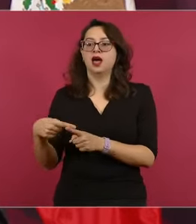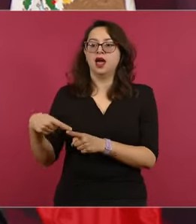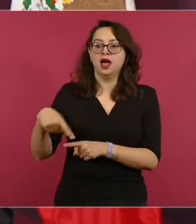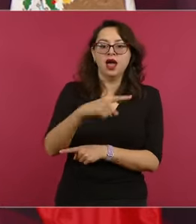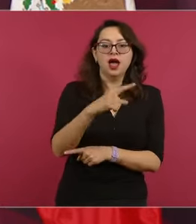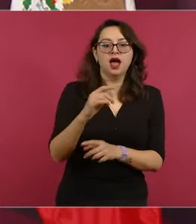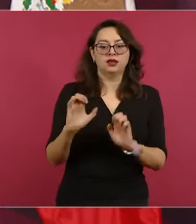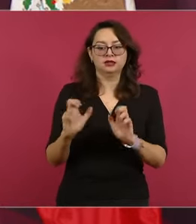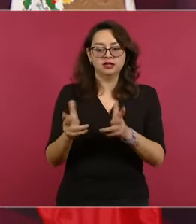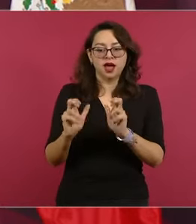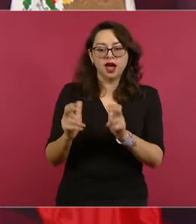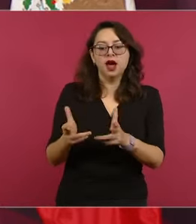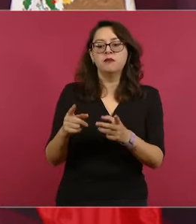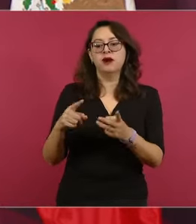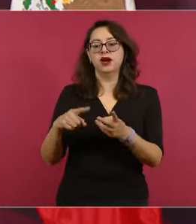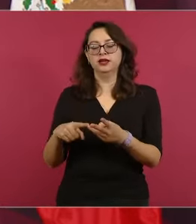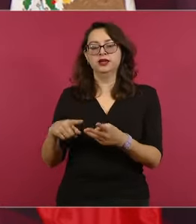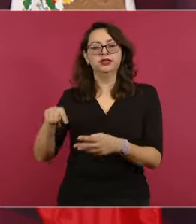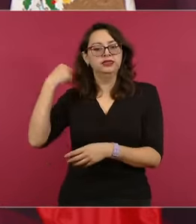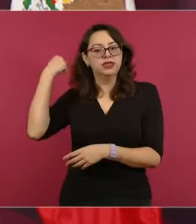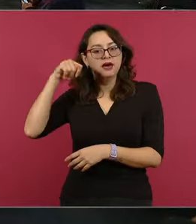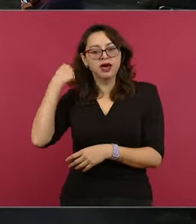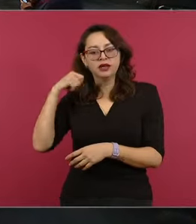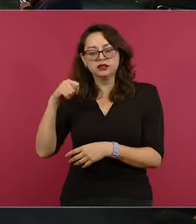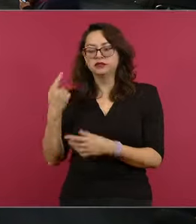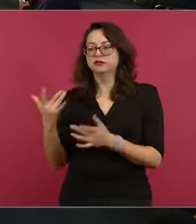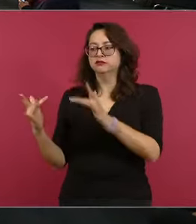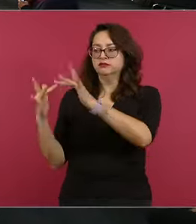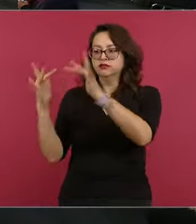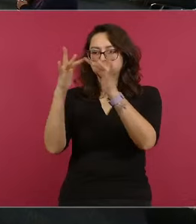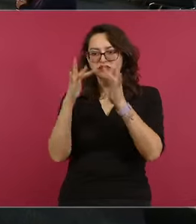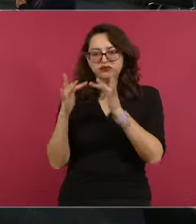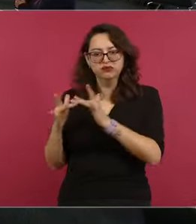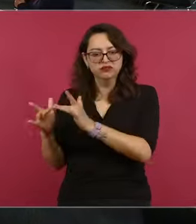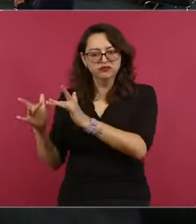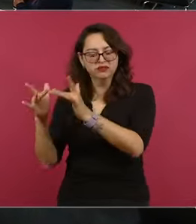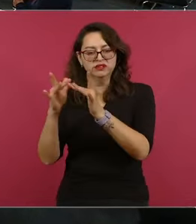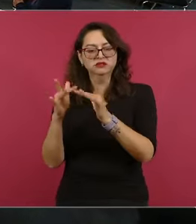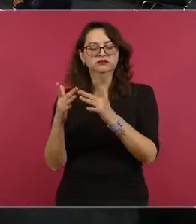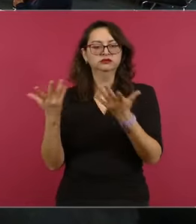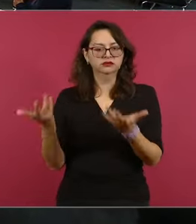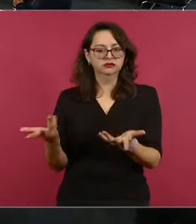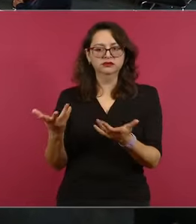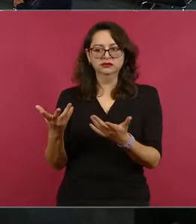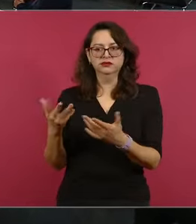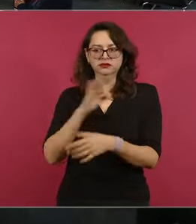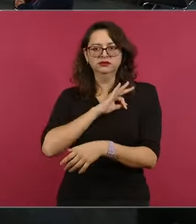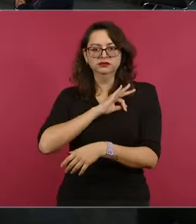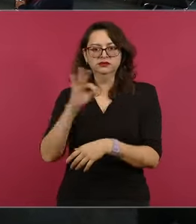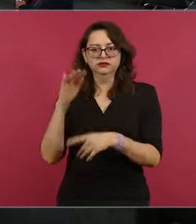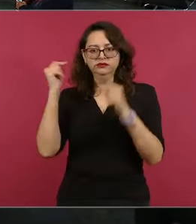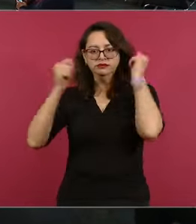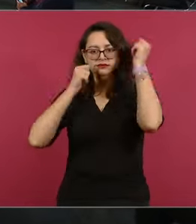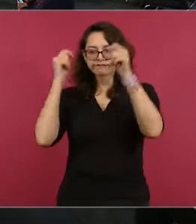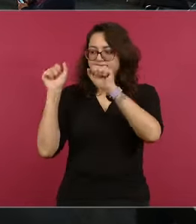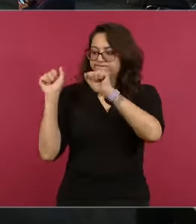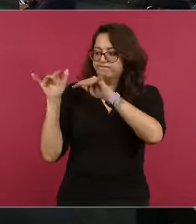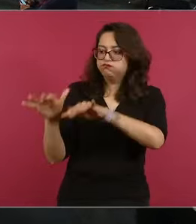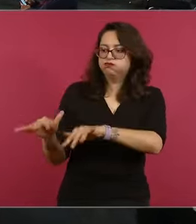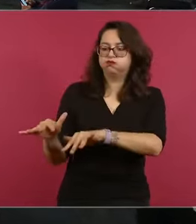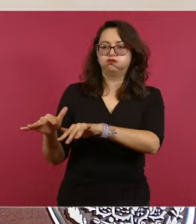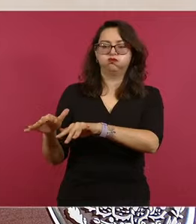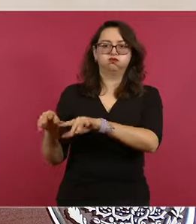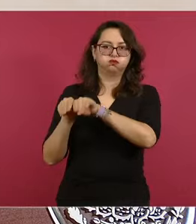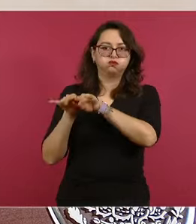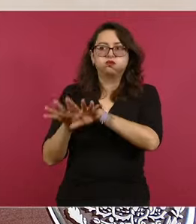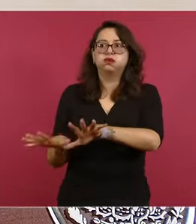Chiapas, Tabasco, con el Tren Maya. Por eso vamos a inaugurar también el aeropuerto